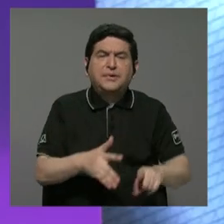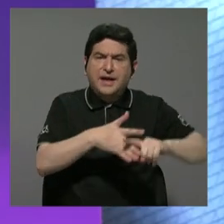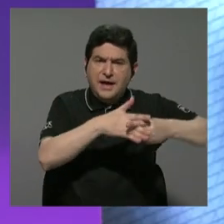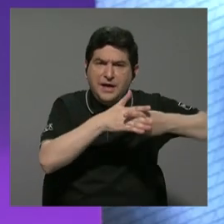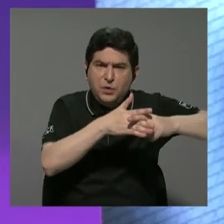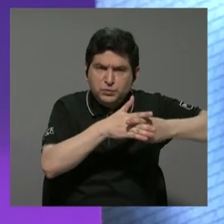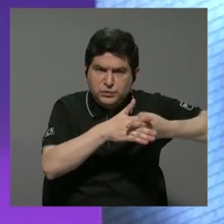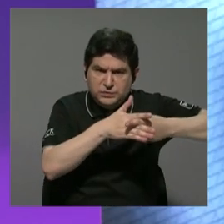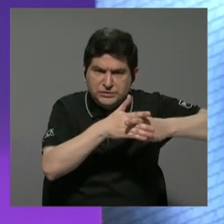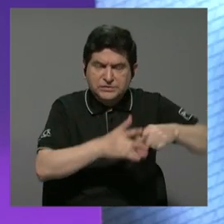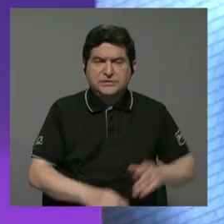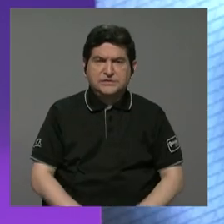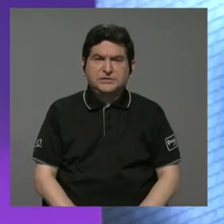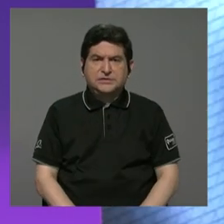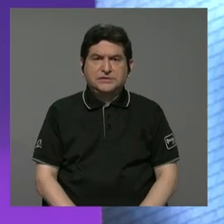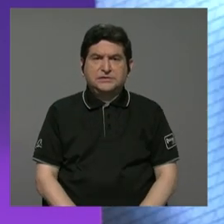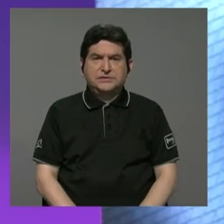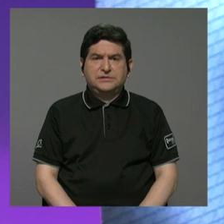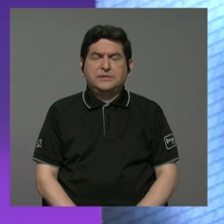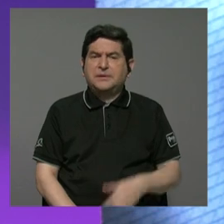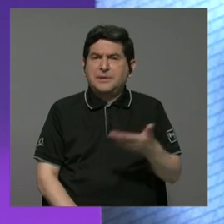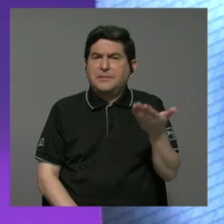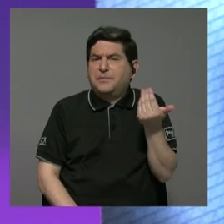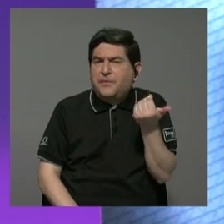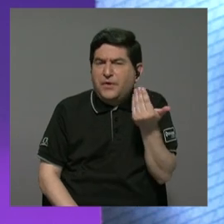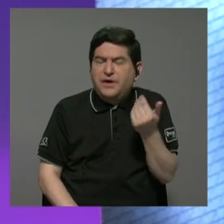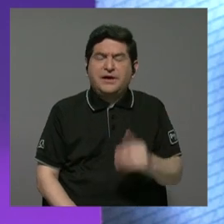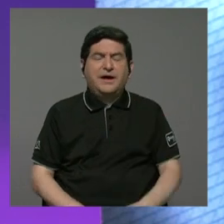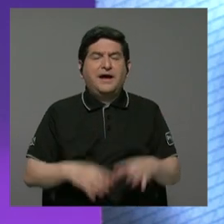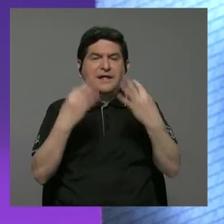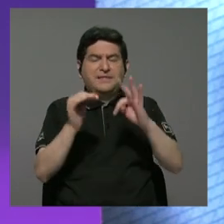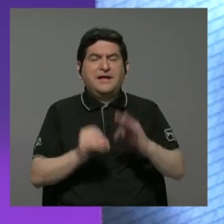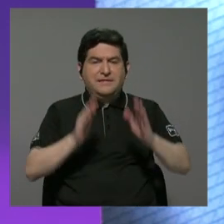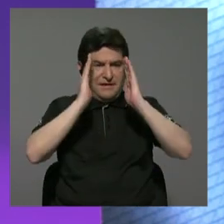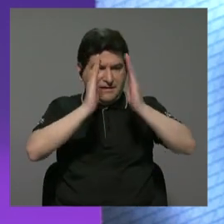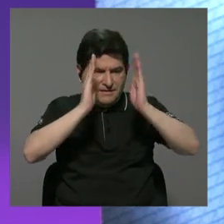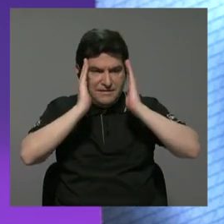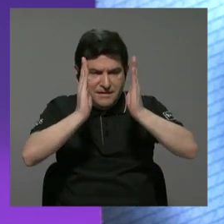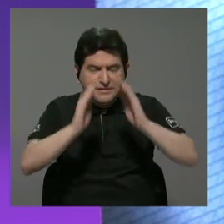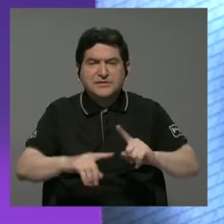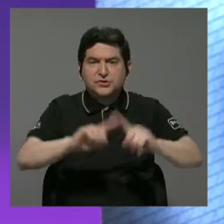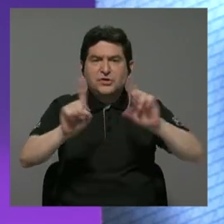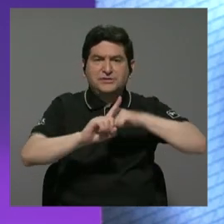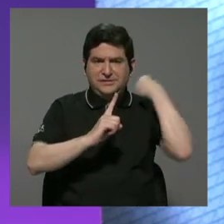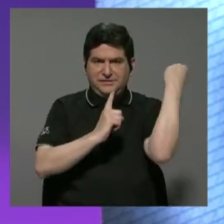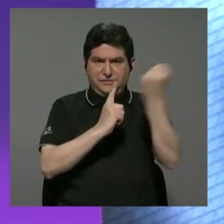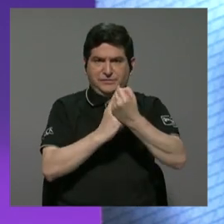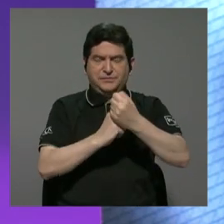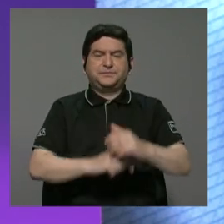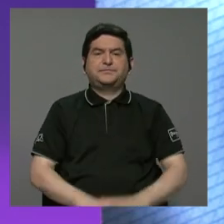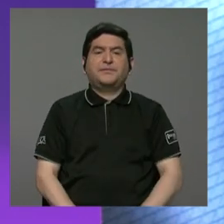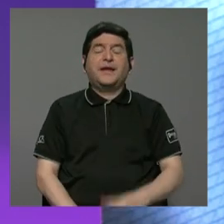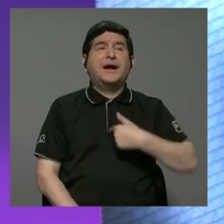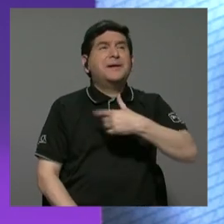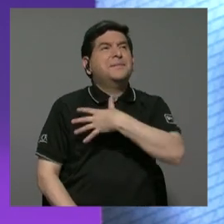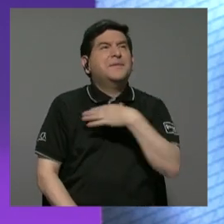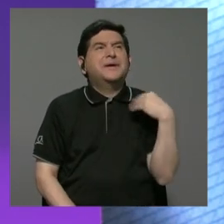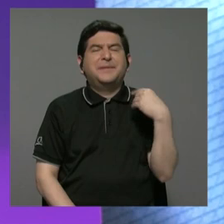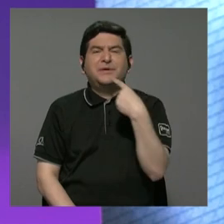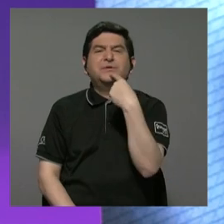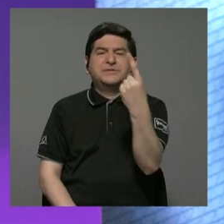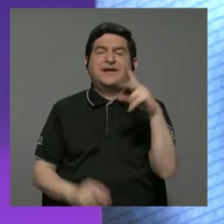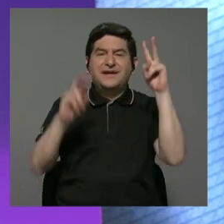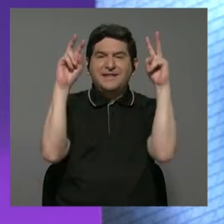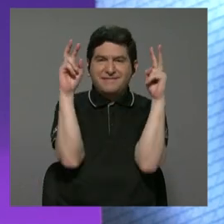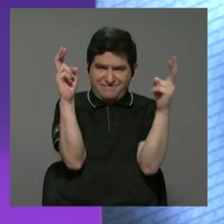ajuste, digamos, para justamente atender esos escenarios. Me gustaría señalar un